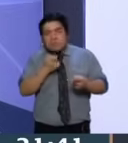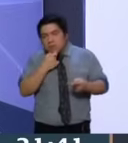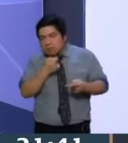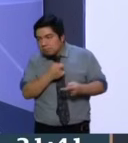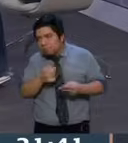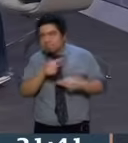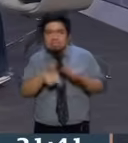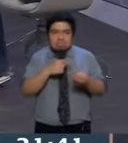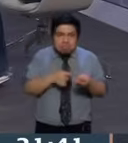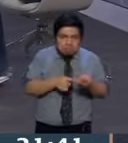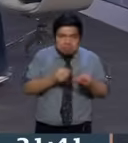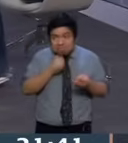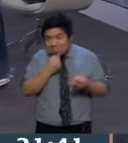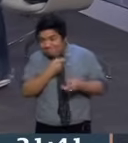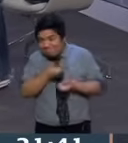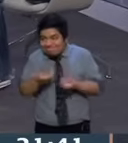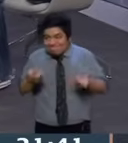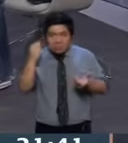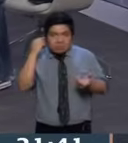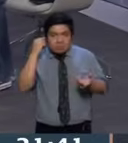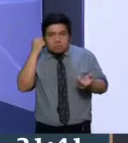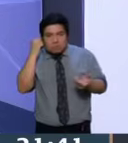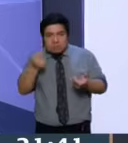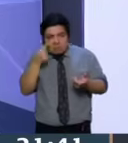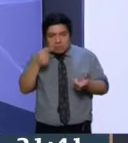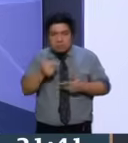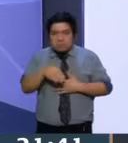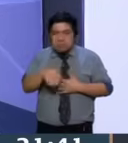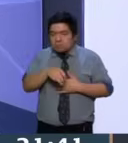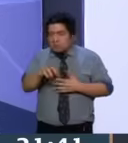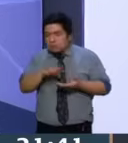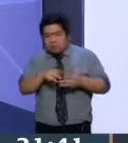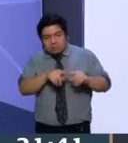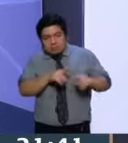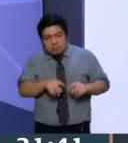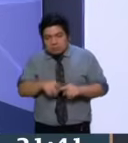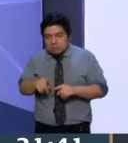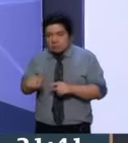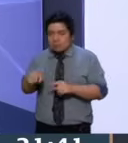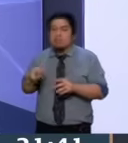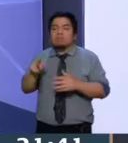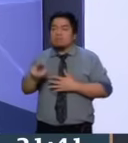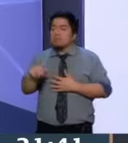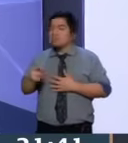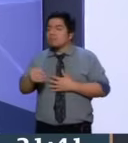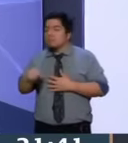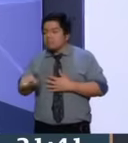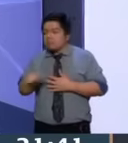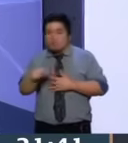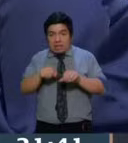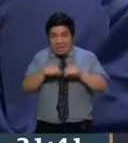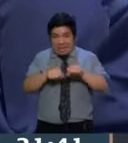si aquí hay un montón de chamacos que justamente hacen BMX y entonces una de las utopías tiene la pista más grande de BMX